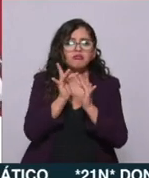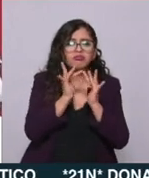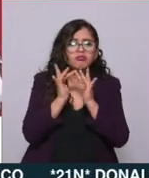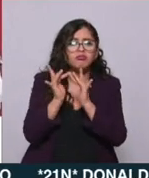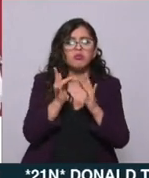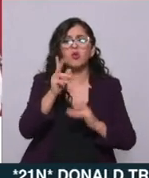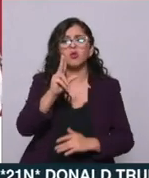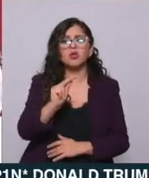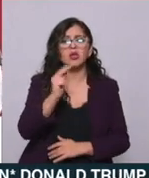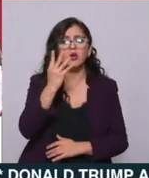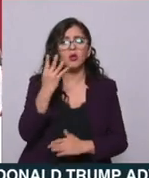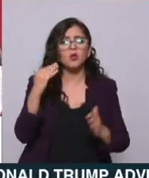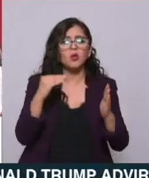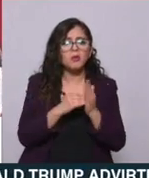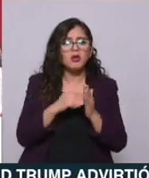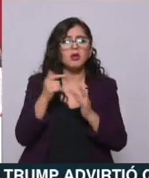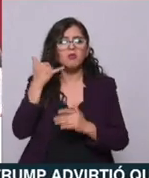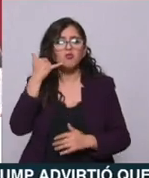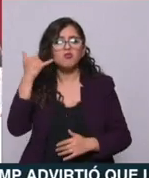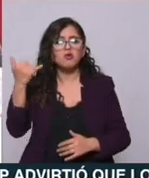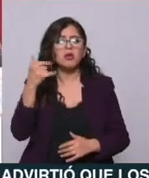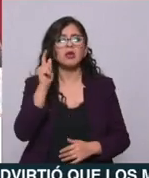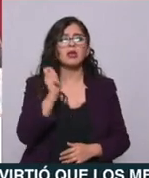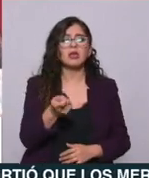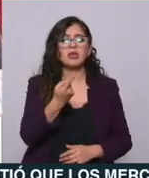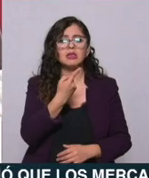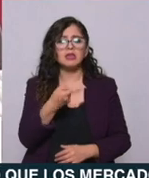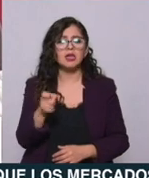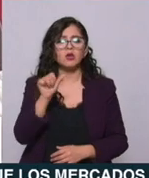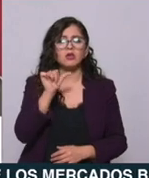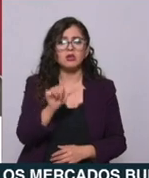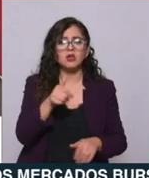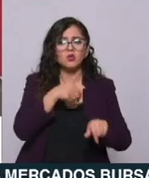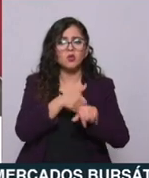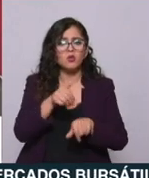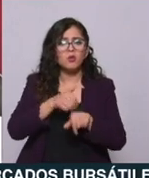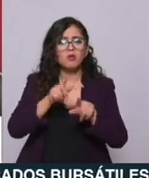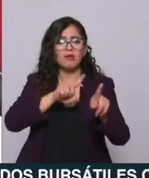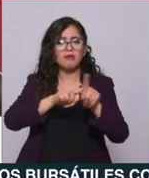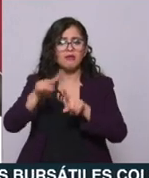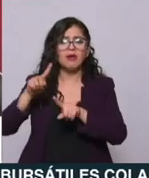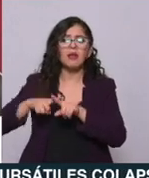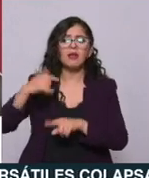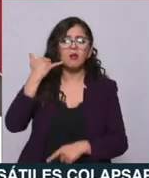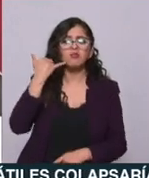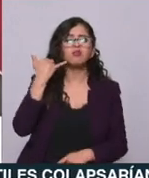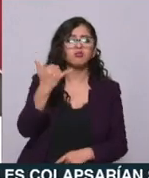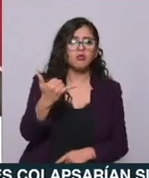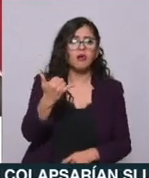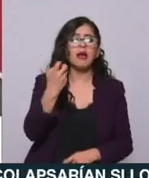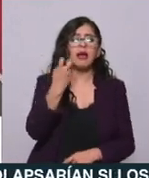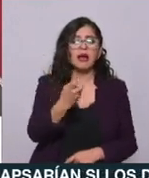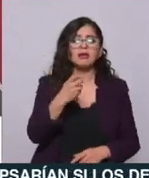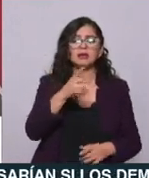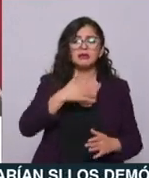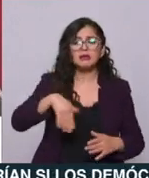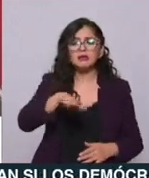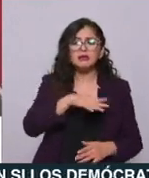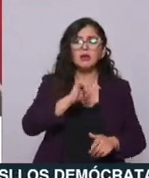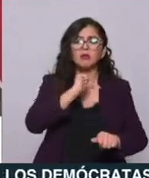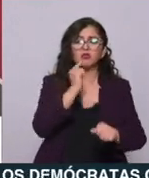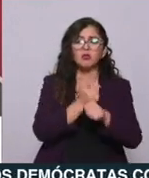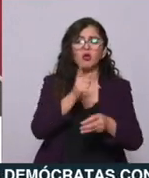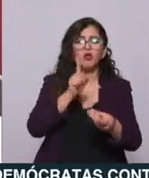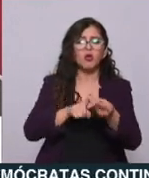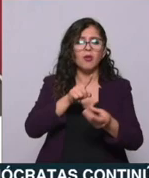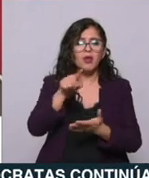primaria de 84,000 líneas prioritarias y de 116 números telefónicos, y nos ha permitido no solamente identificar las zonas críticas,